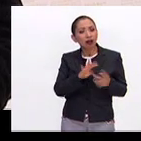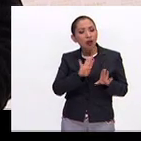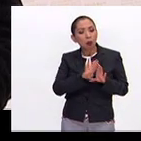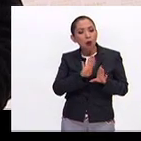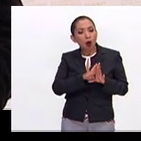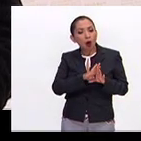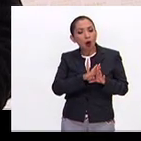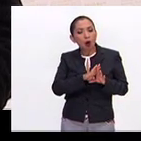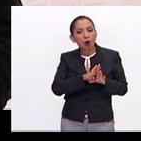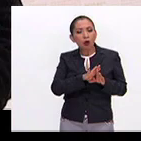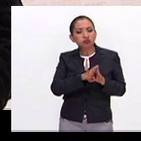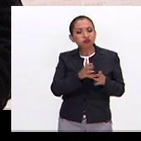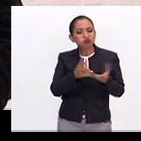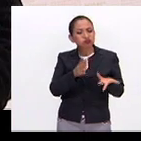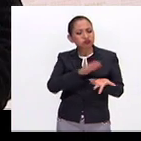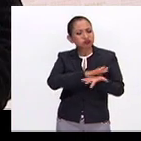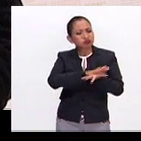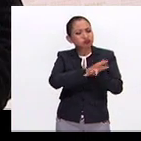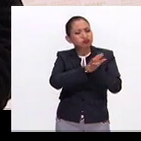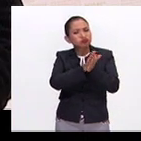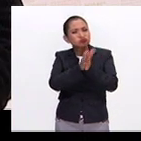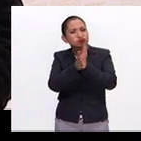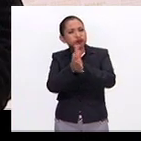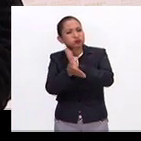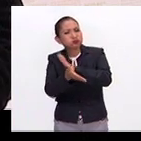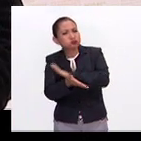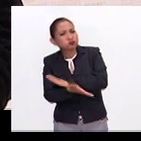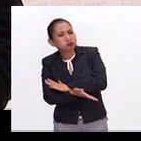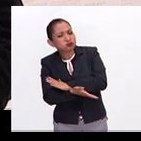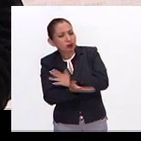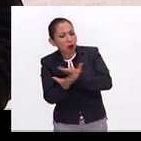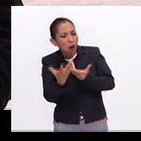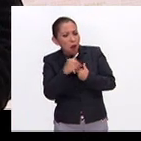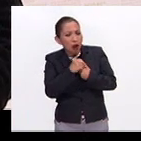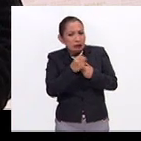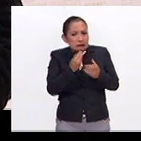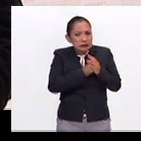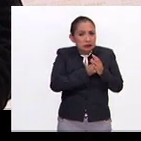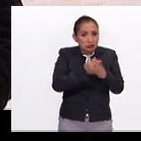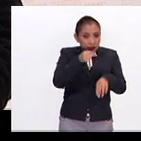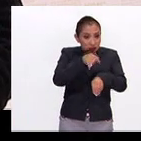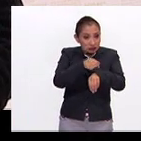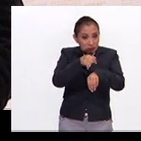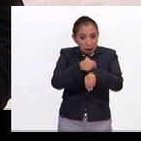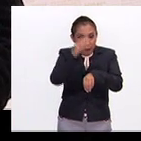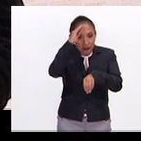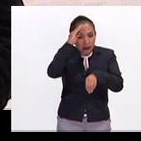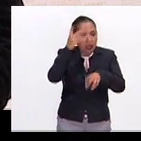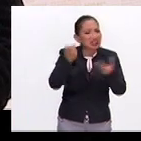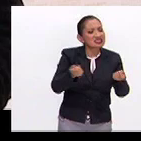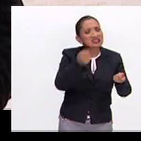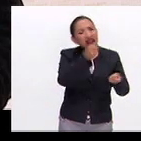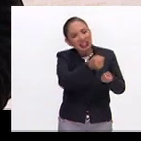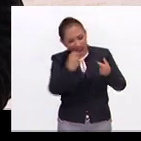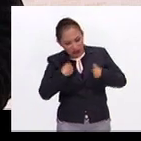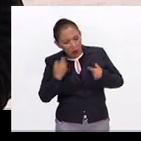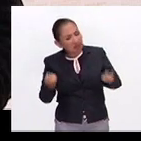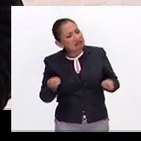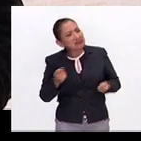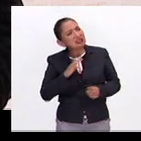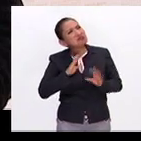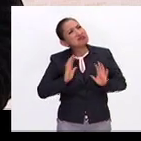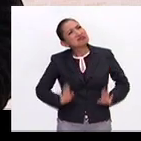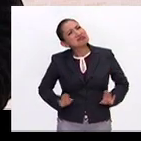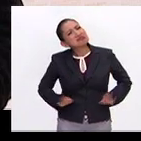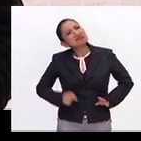No hay suficiente tiempo para que pensemos en quiénes somos y en aquello que realmente importa para la vida